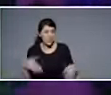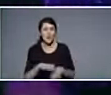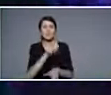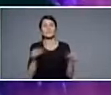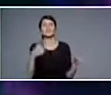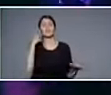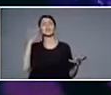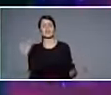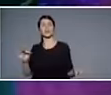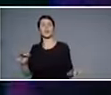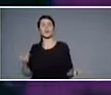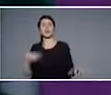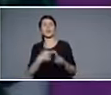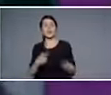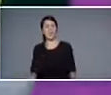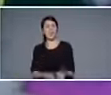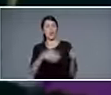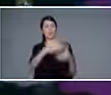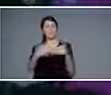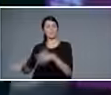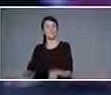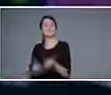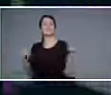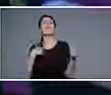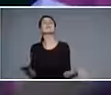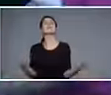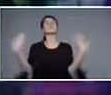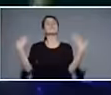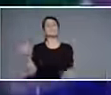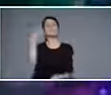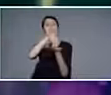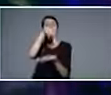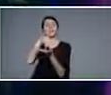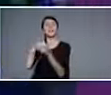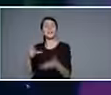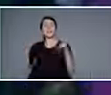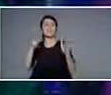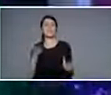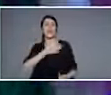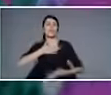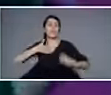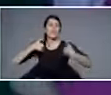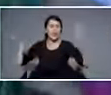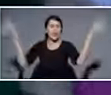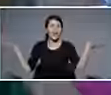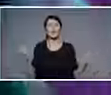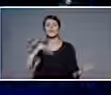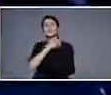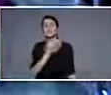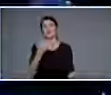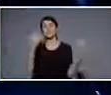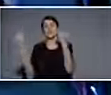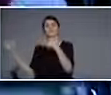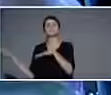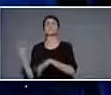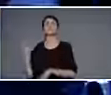verdad y que no atienden a ninguna restricción, así que todo el mundo en pie, en la silla o donde quieran, que nos vamos.